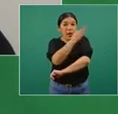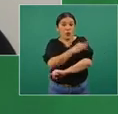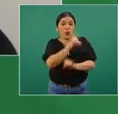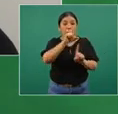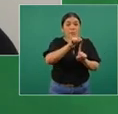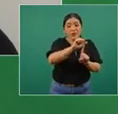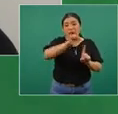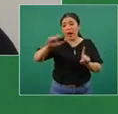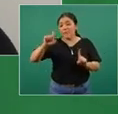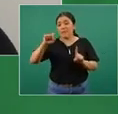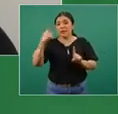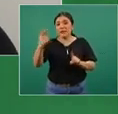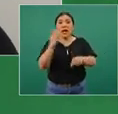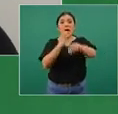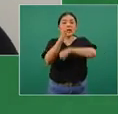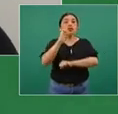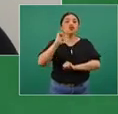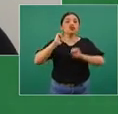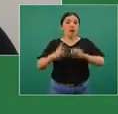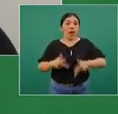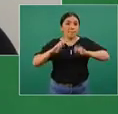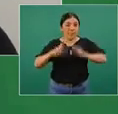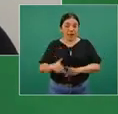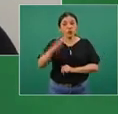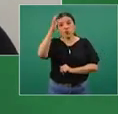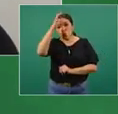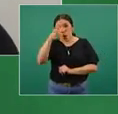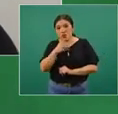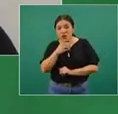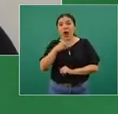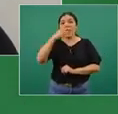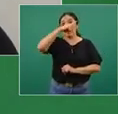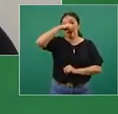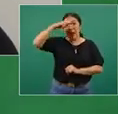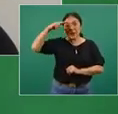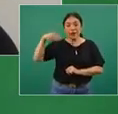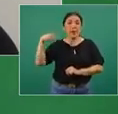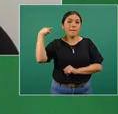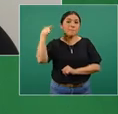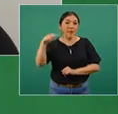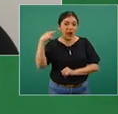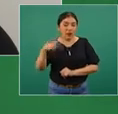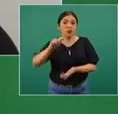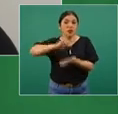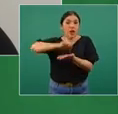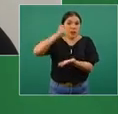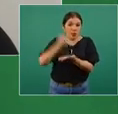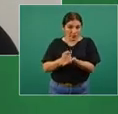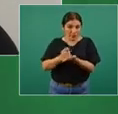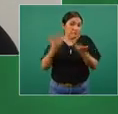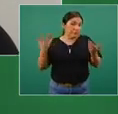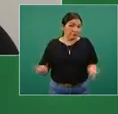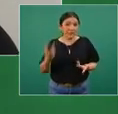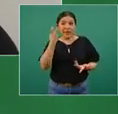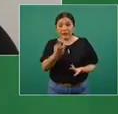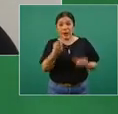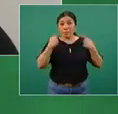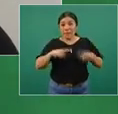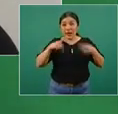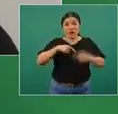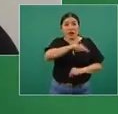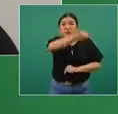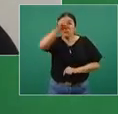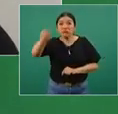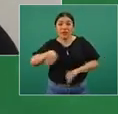al 27, el estado de Chiapas, Coahuila, Nayarit, Veracruz y Tamaulipas. Entonces, a los trabajadores de la